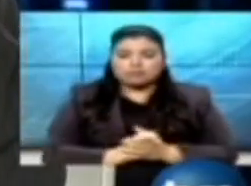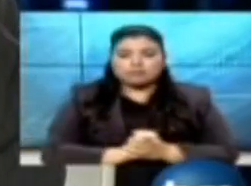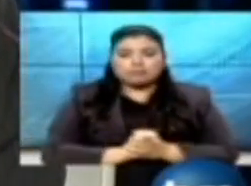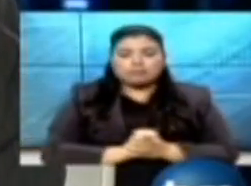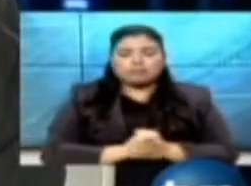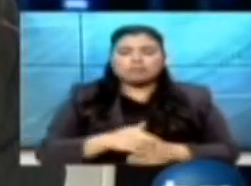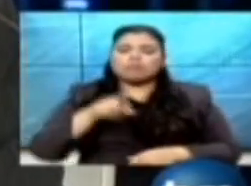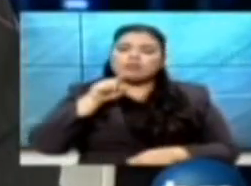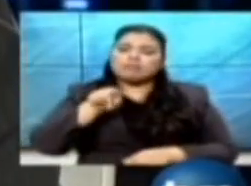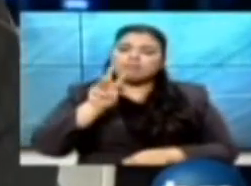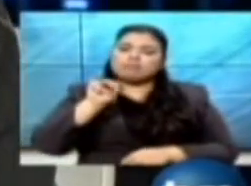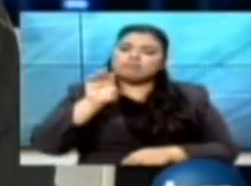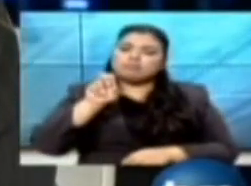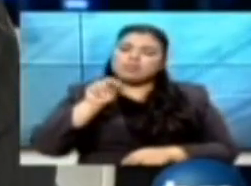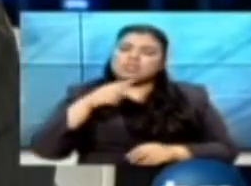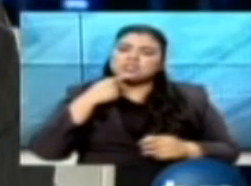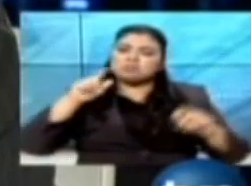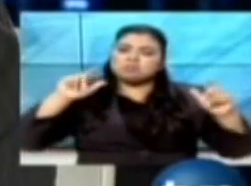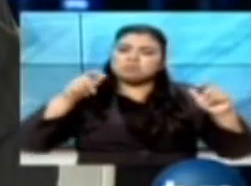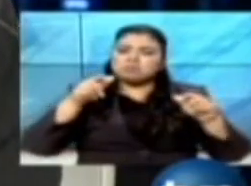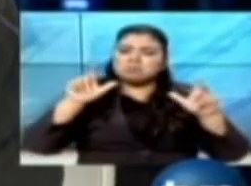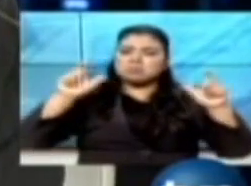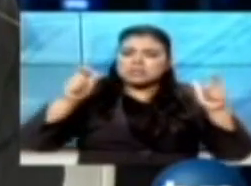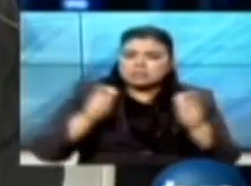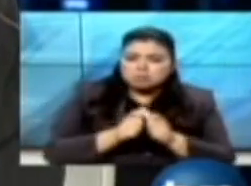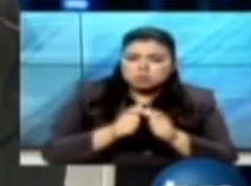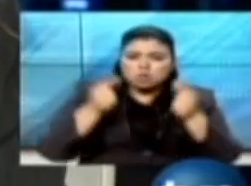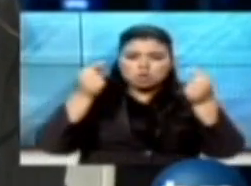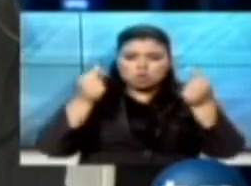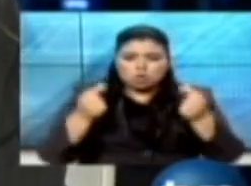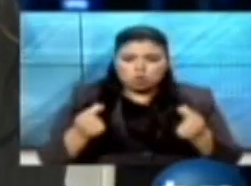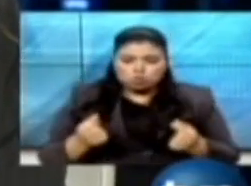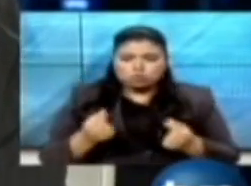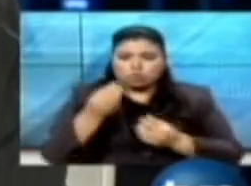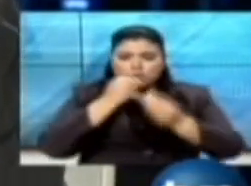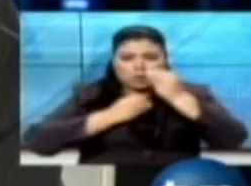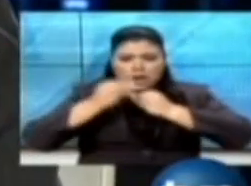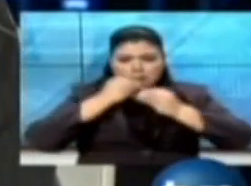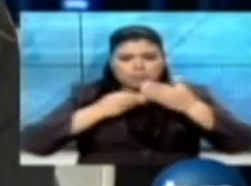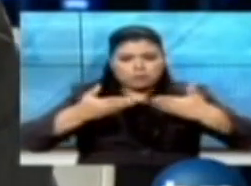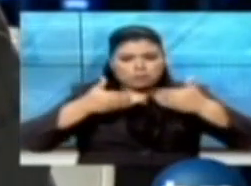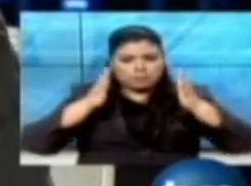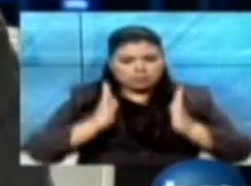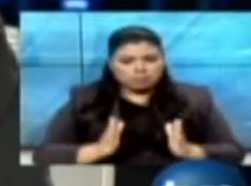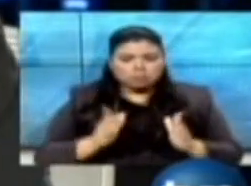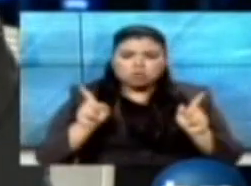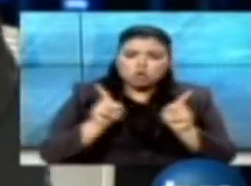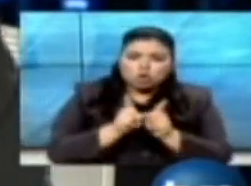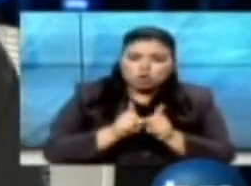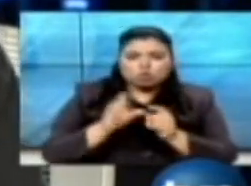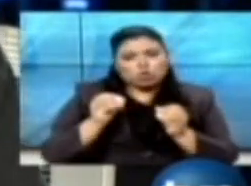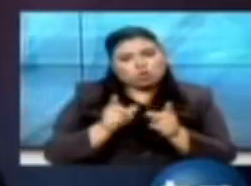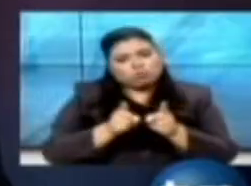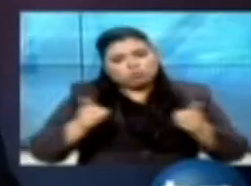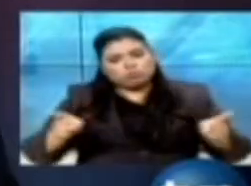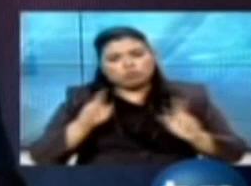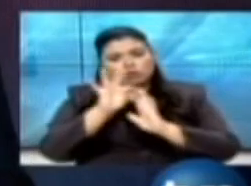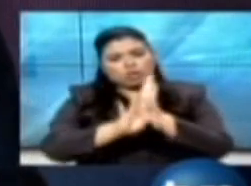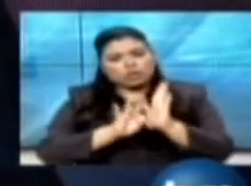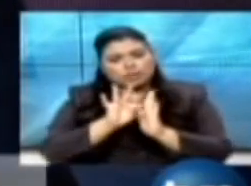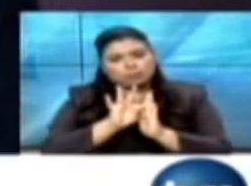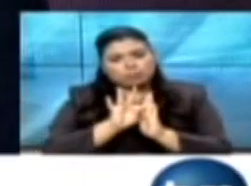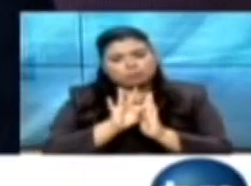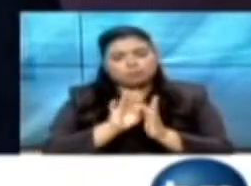¿qué haría su gobierno para disminuir el costo de la canasta básica? Y también en corto y a mediano plazo, ¿cómo haría, señor Méndez?